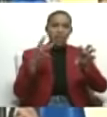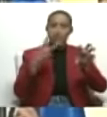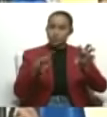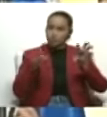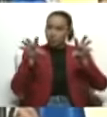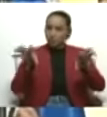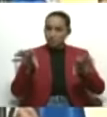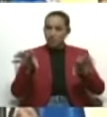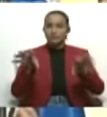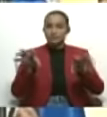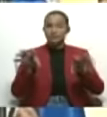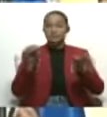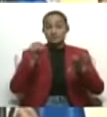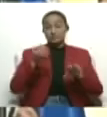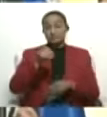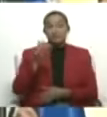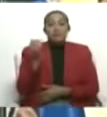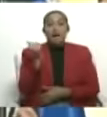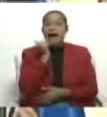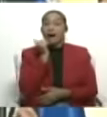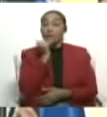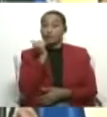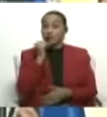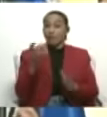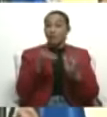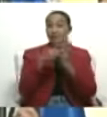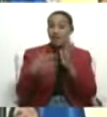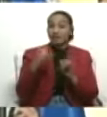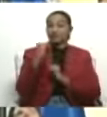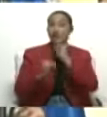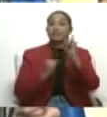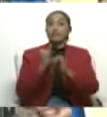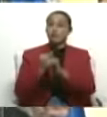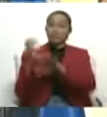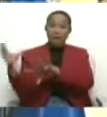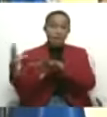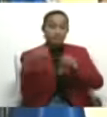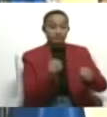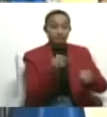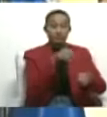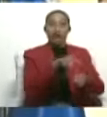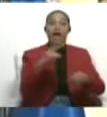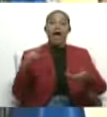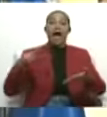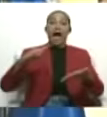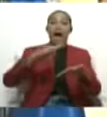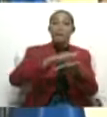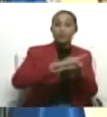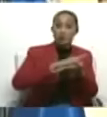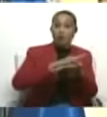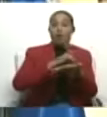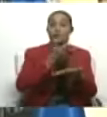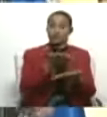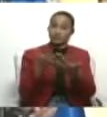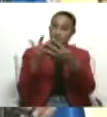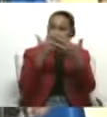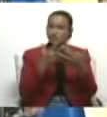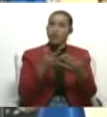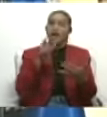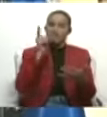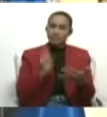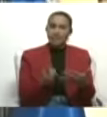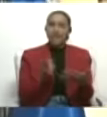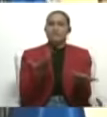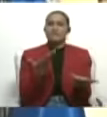una violación flagrante de derecho internacional y de la práctica de llevar a cabo las relaciones civilizadas en el